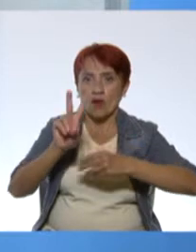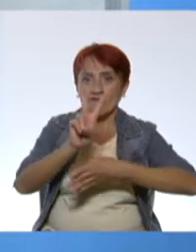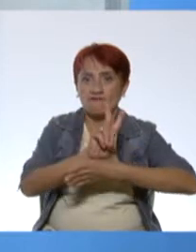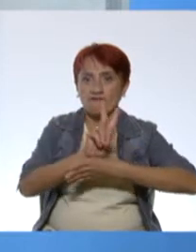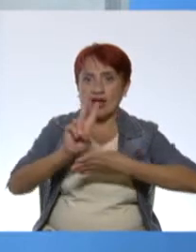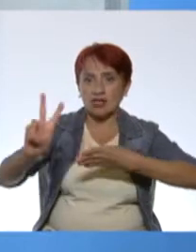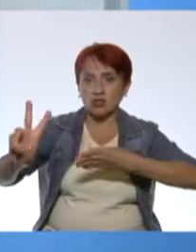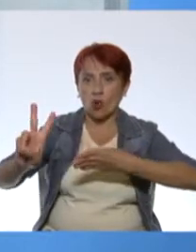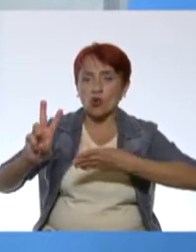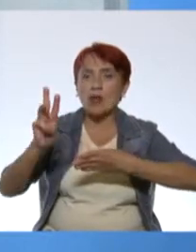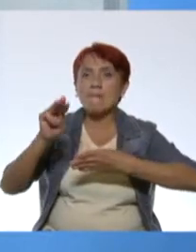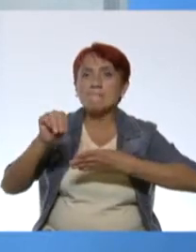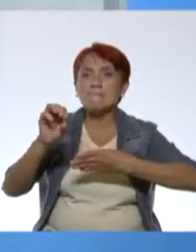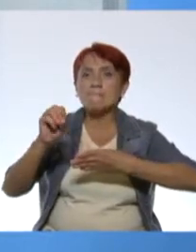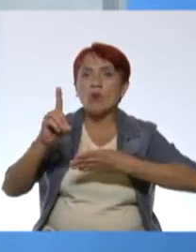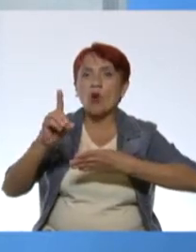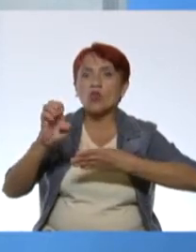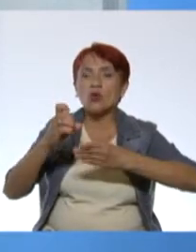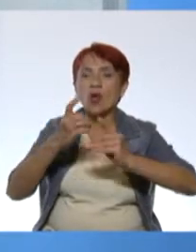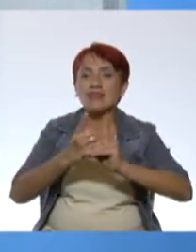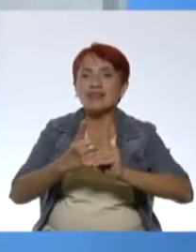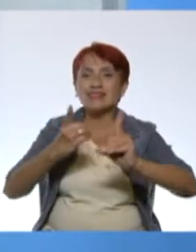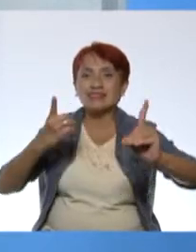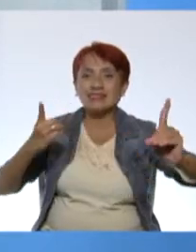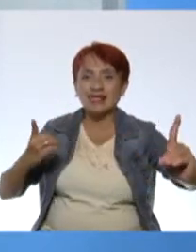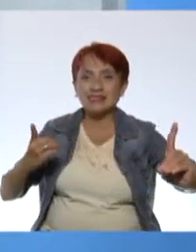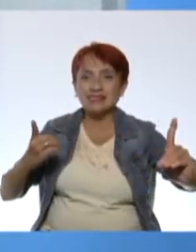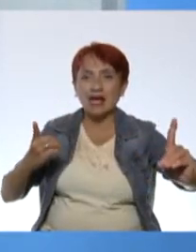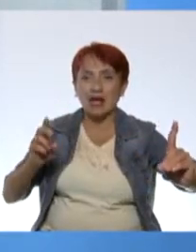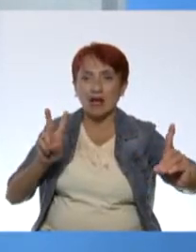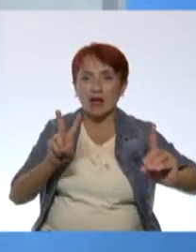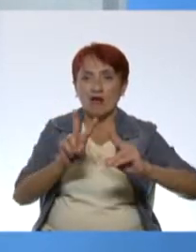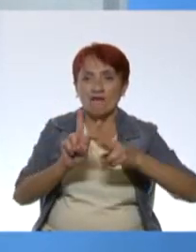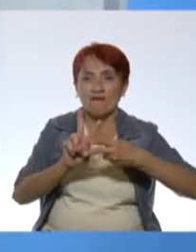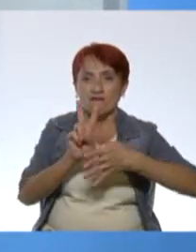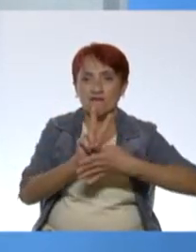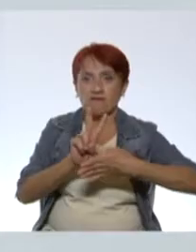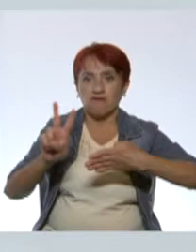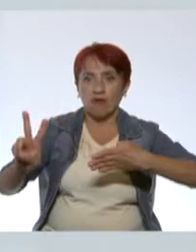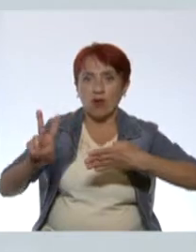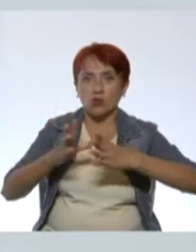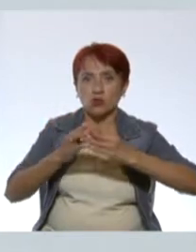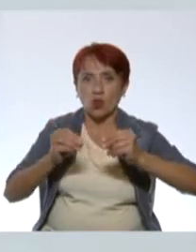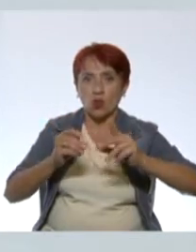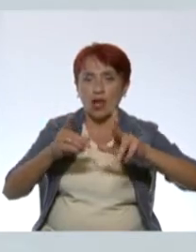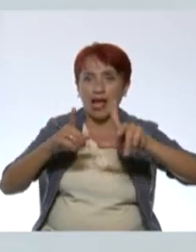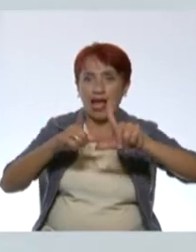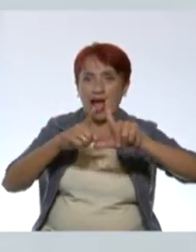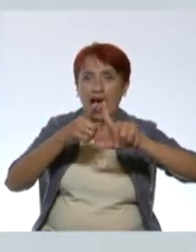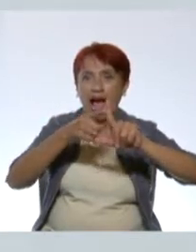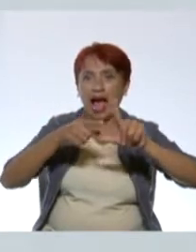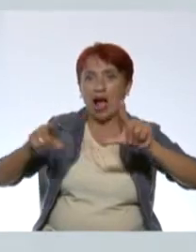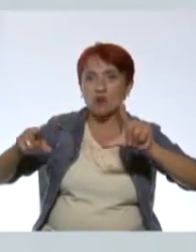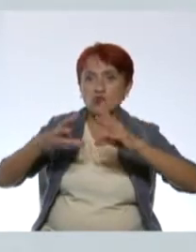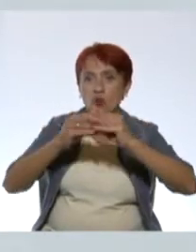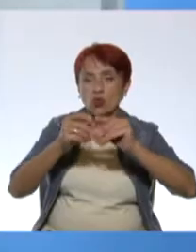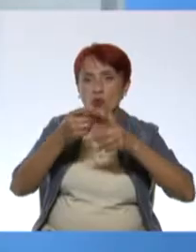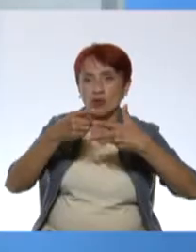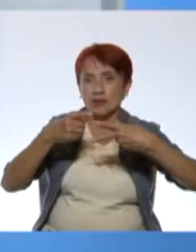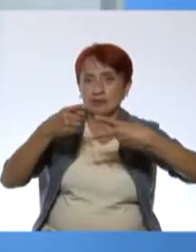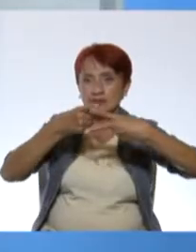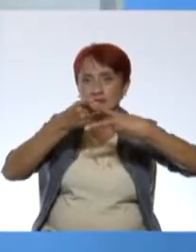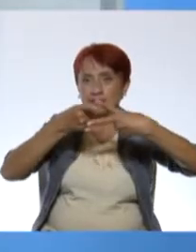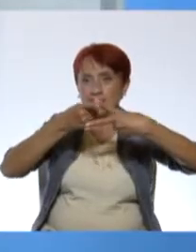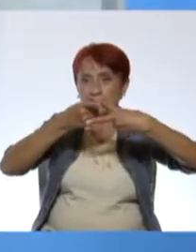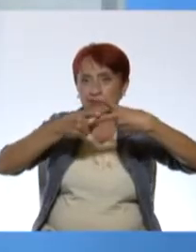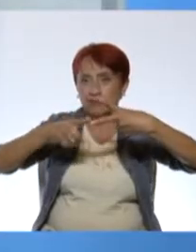está conformado por el módulo del vector, es decir, la distancia del vector y el ángulo que lo conforma. Esto es lo que es más utilizado en